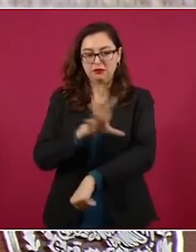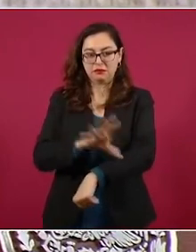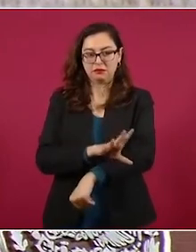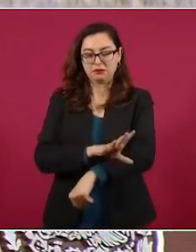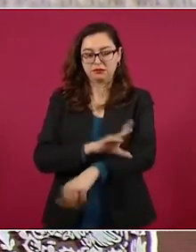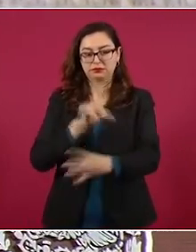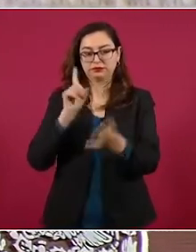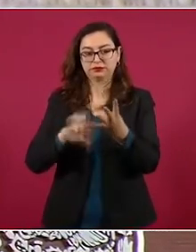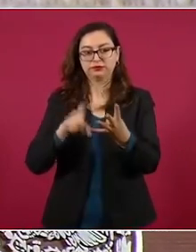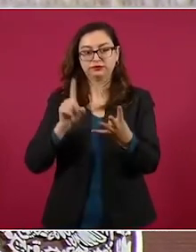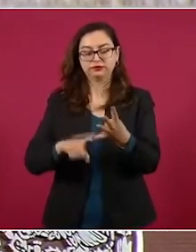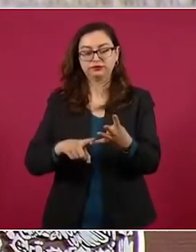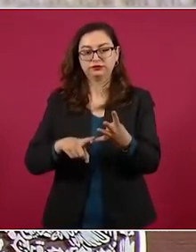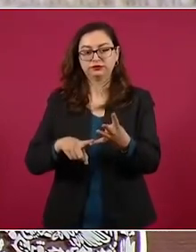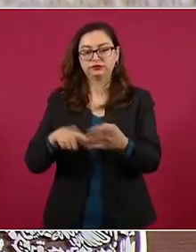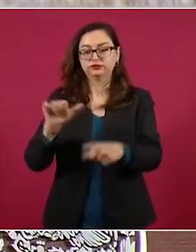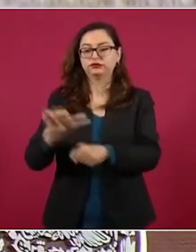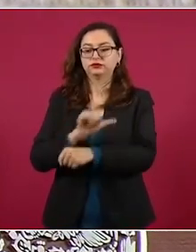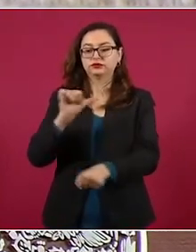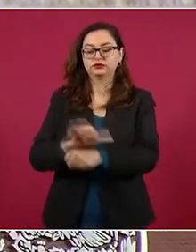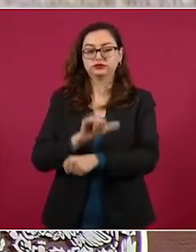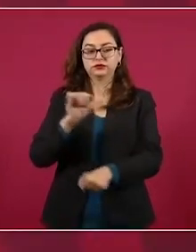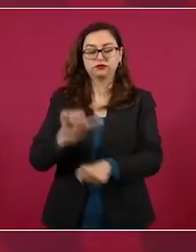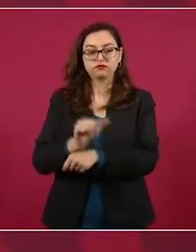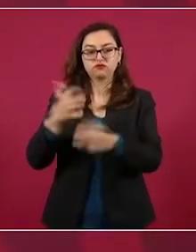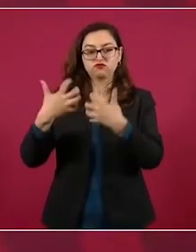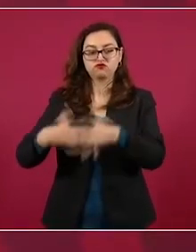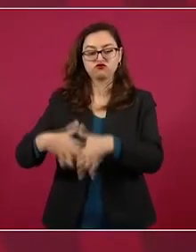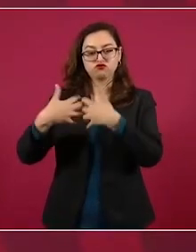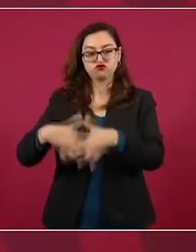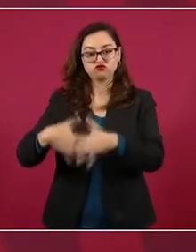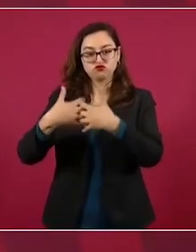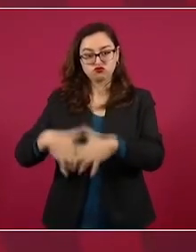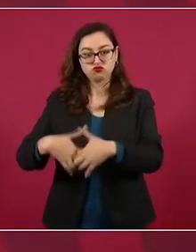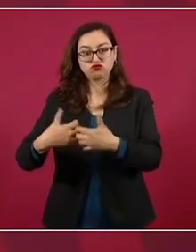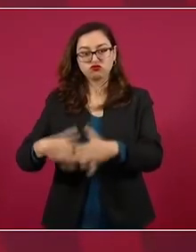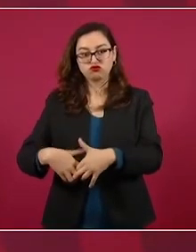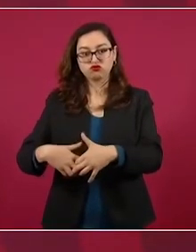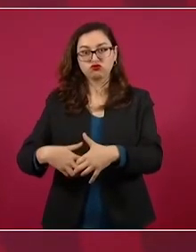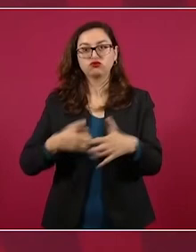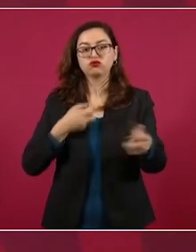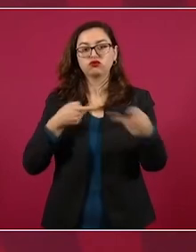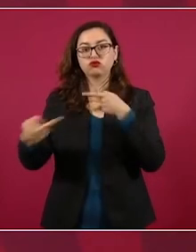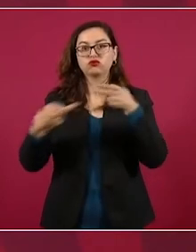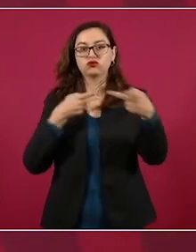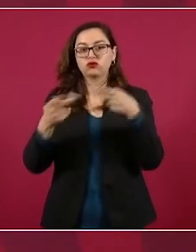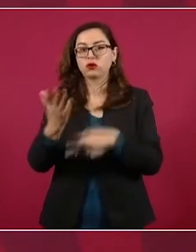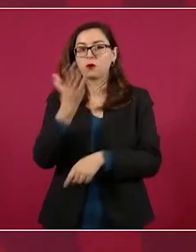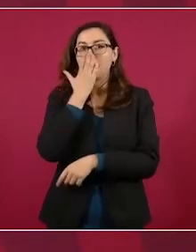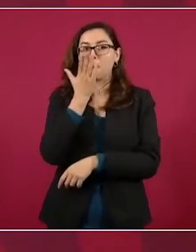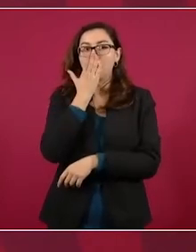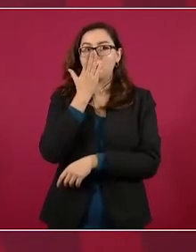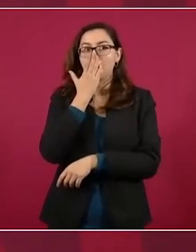e industria automotriz. Ese es el plan Sonora.